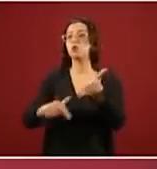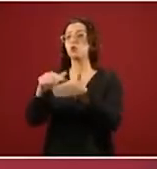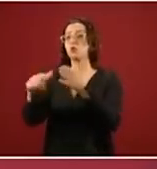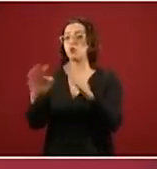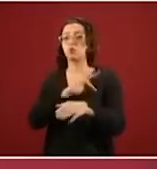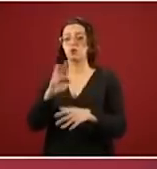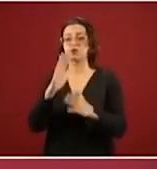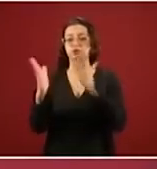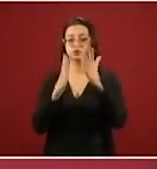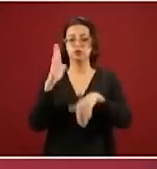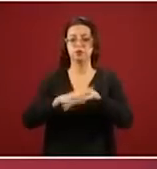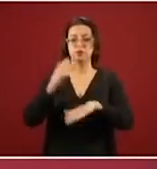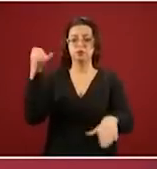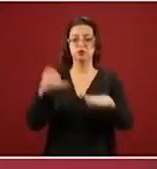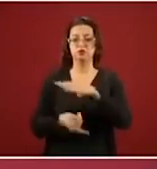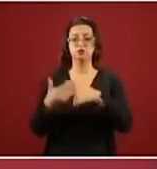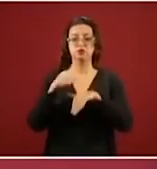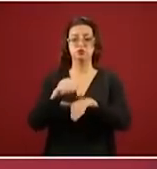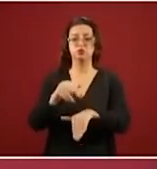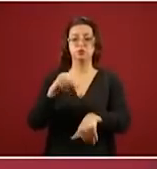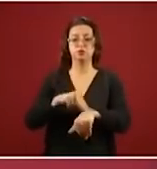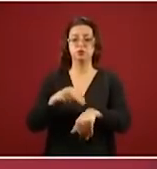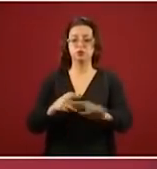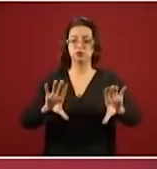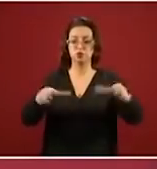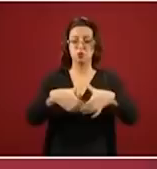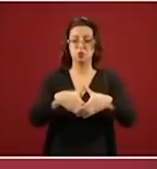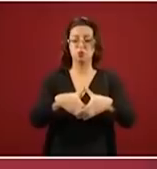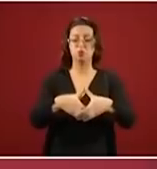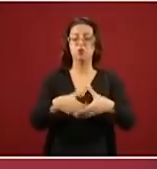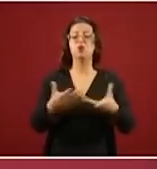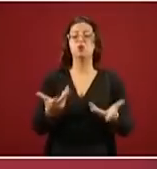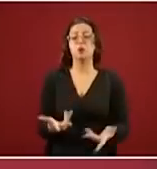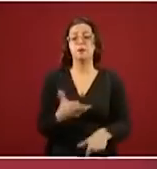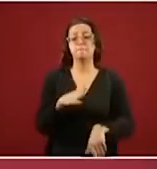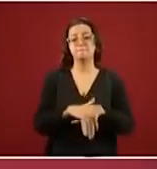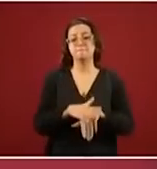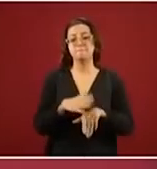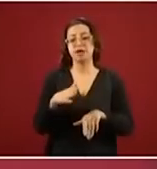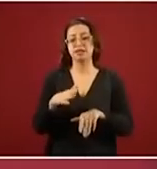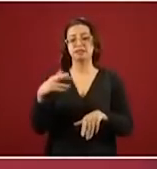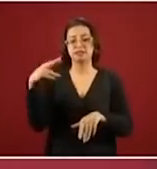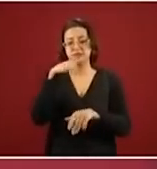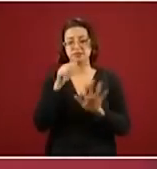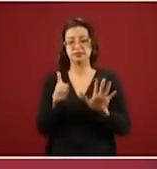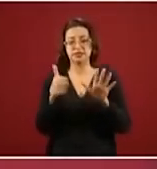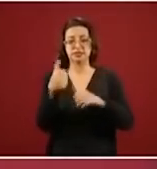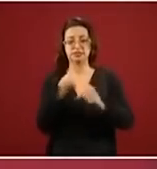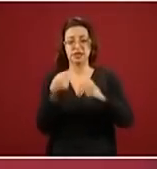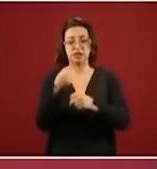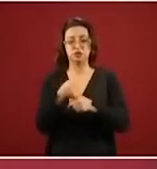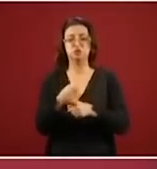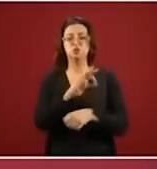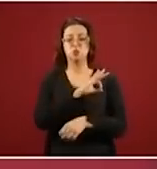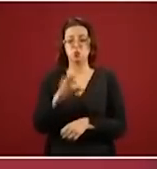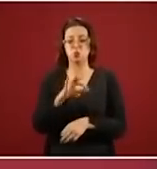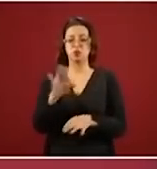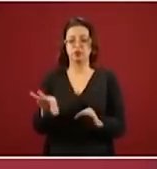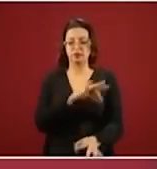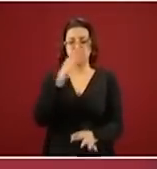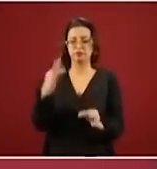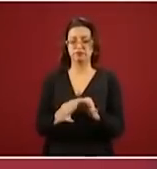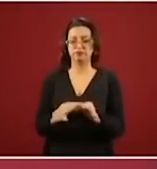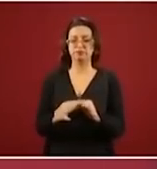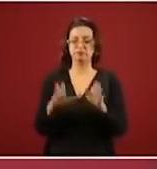estudiar esta especialidad en medicina comunitaria y mucho más rápido que en seis años también puede haber muchos más médicos con esta